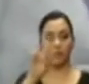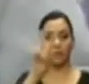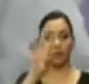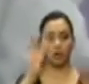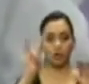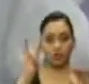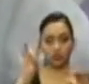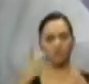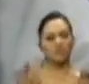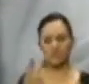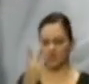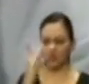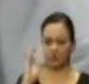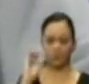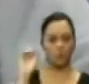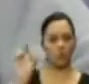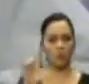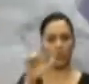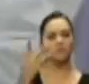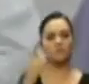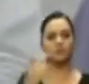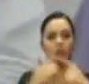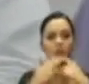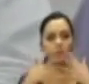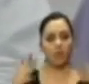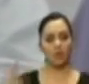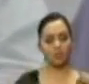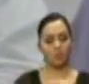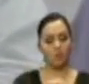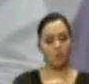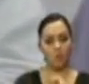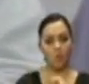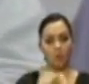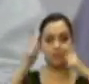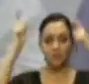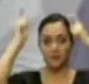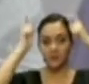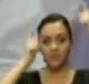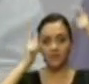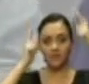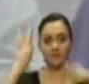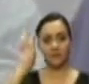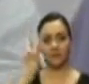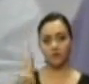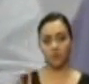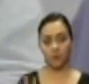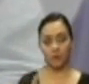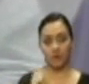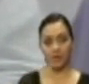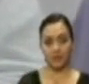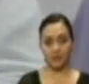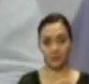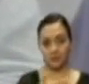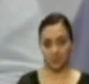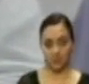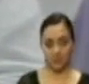cumpleaños de ese inmenso latinoamericano que fue el comandante Hugo Chávez Frías.